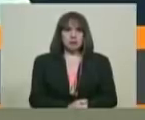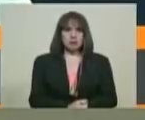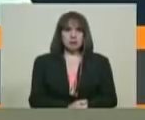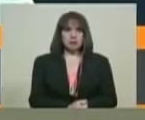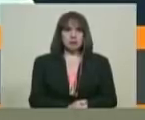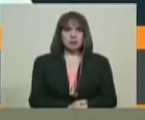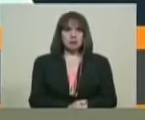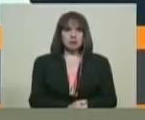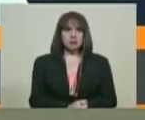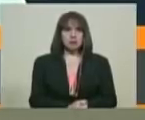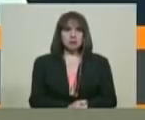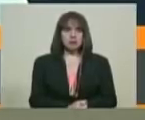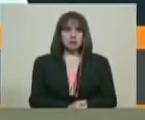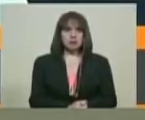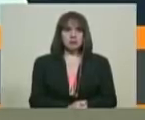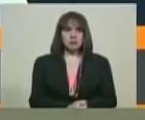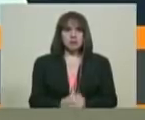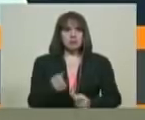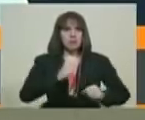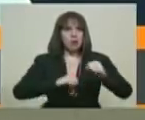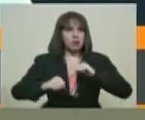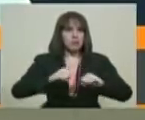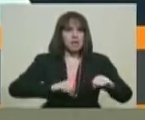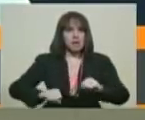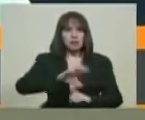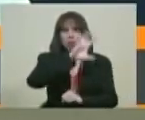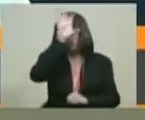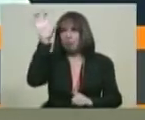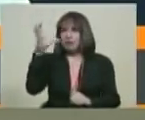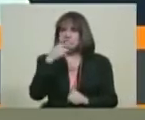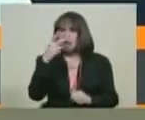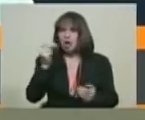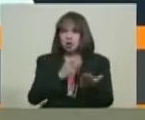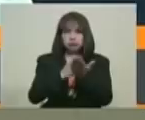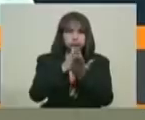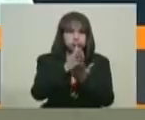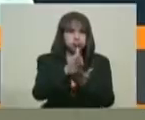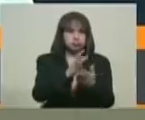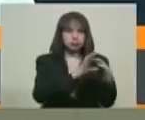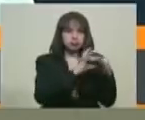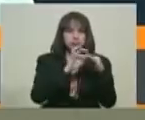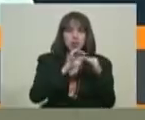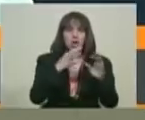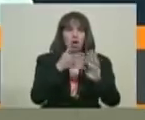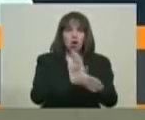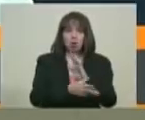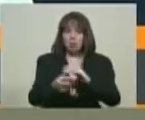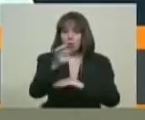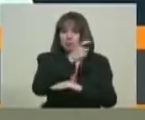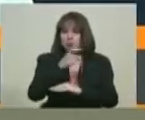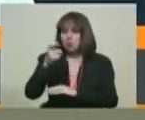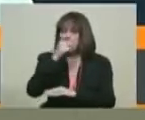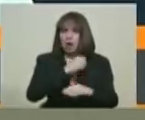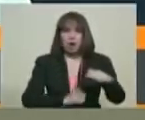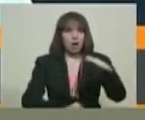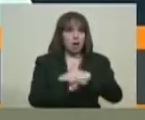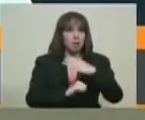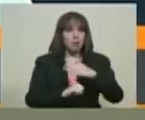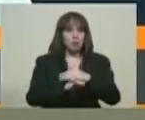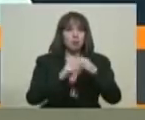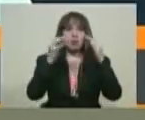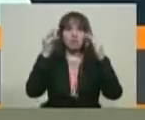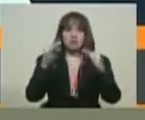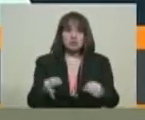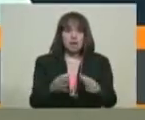El movimiento de países no alineados que Venezuela preside, nos comprometemos a buscar el apoyo oficial